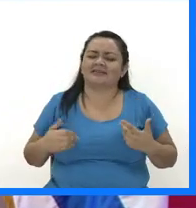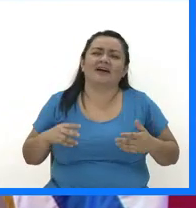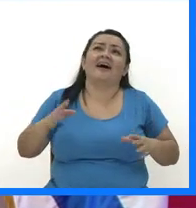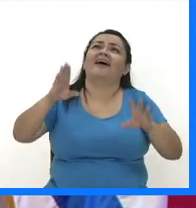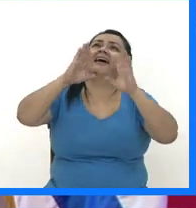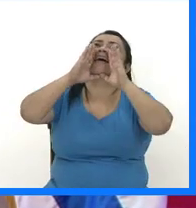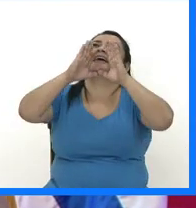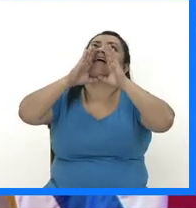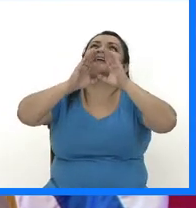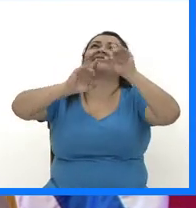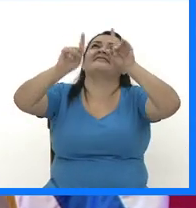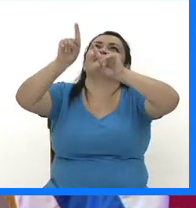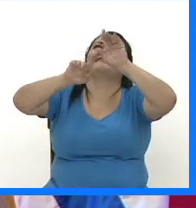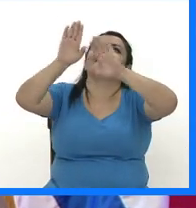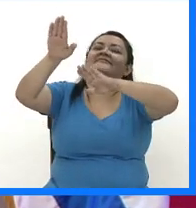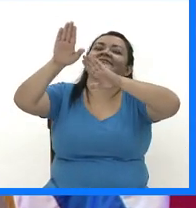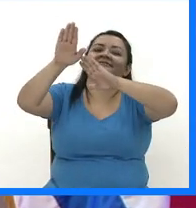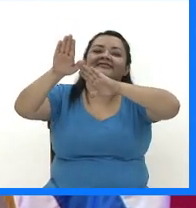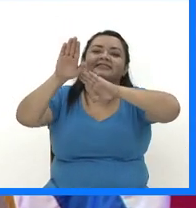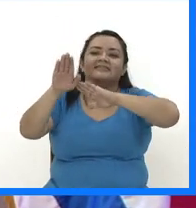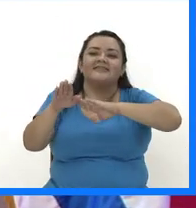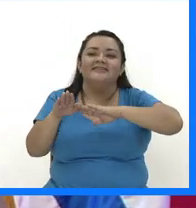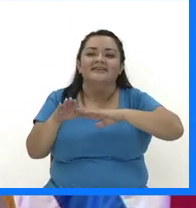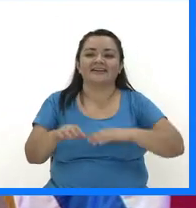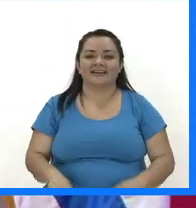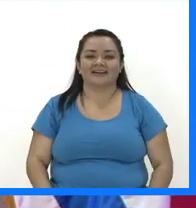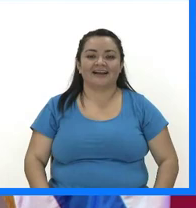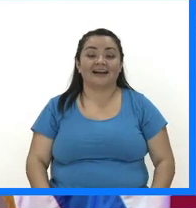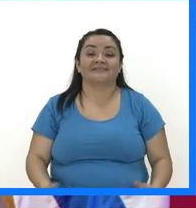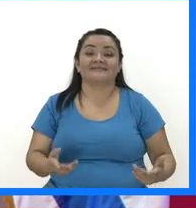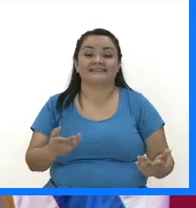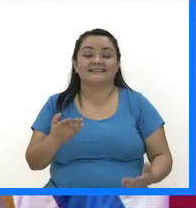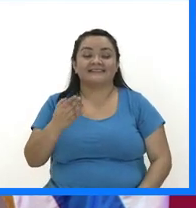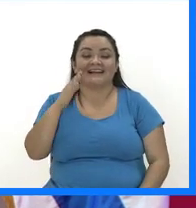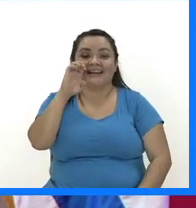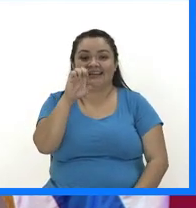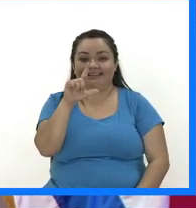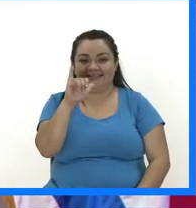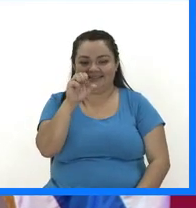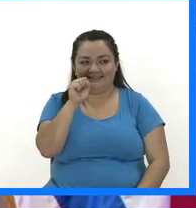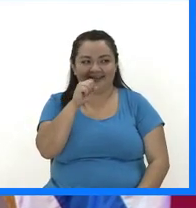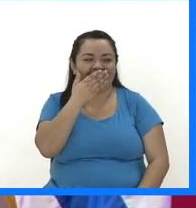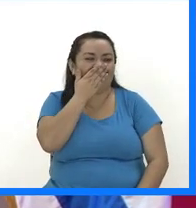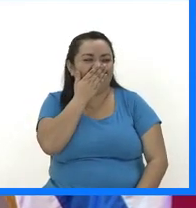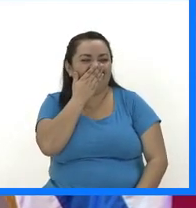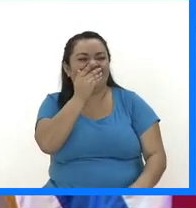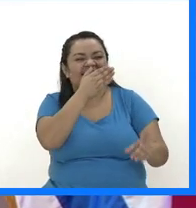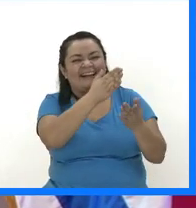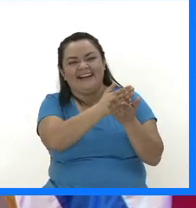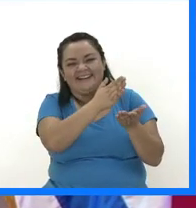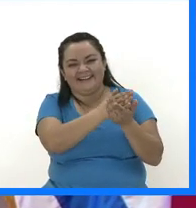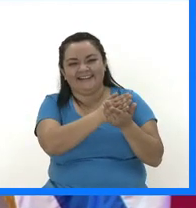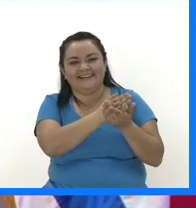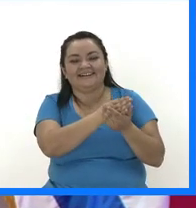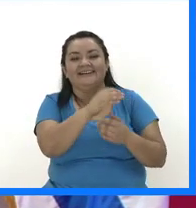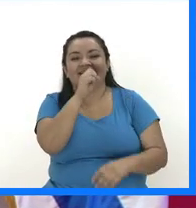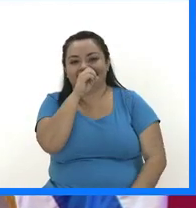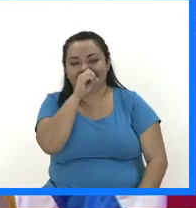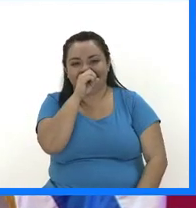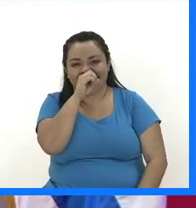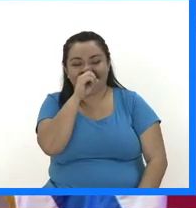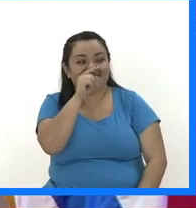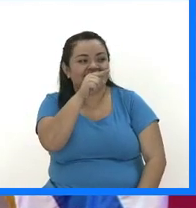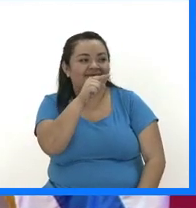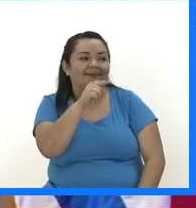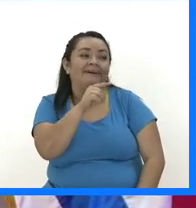que el profeta los convenzo a bullying a vulgar y sabes que le dijo quizás